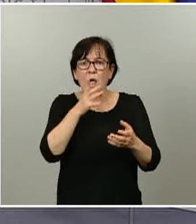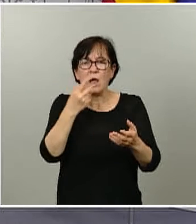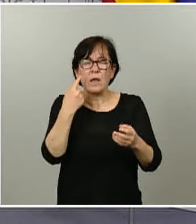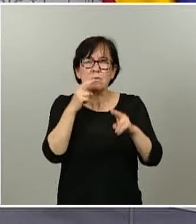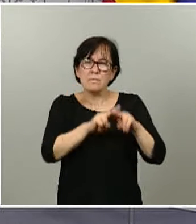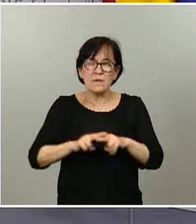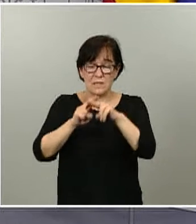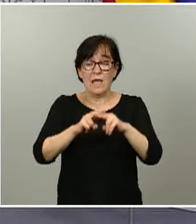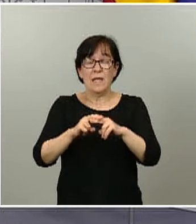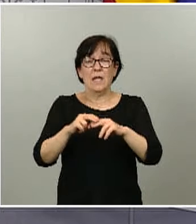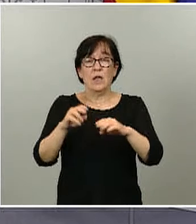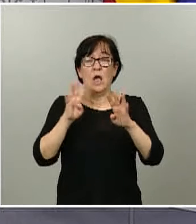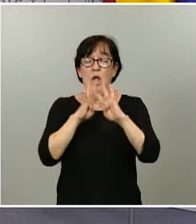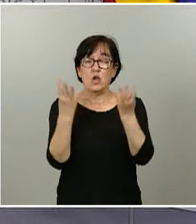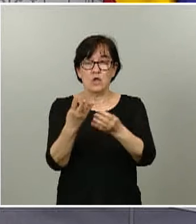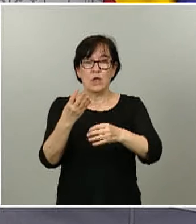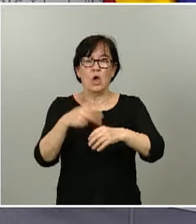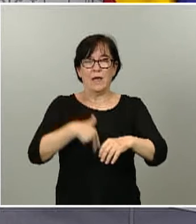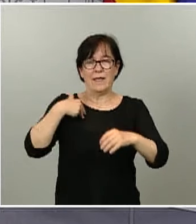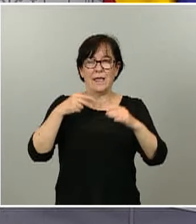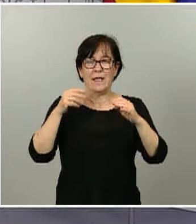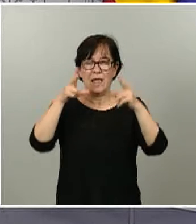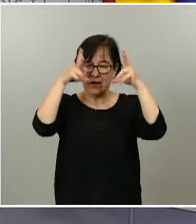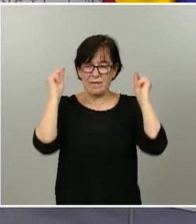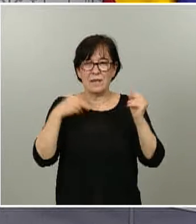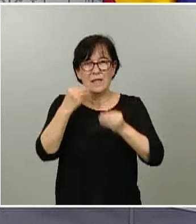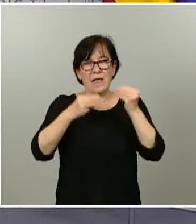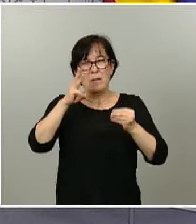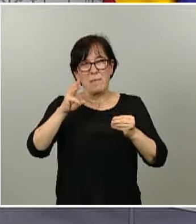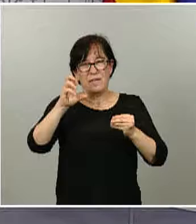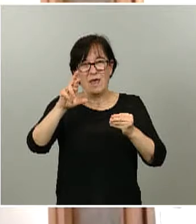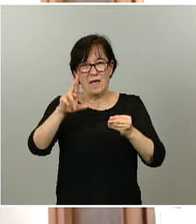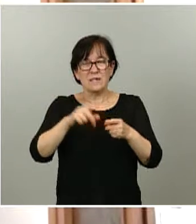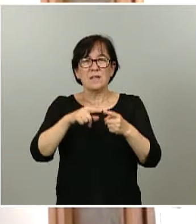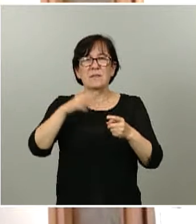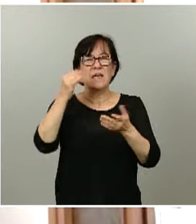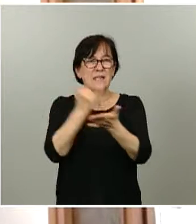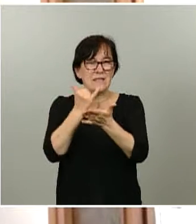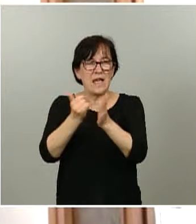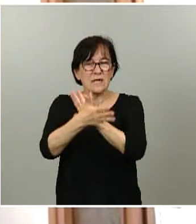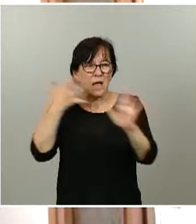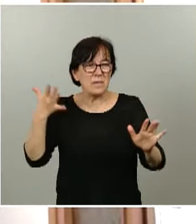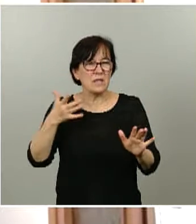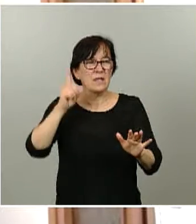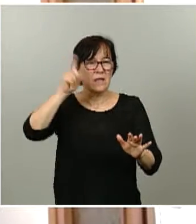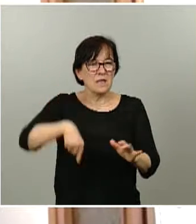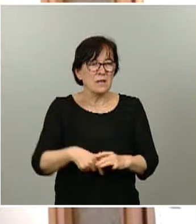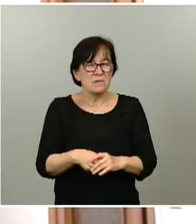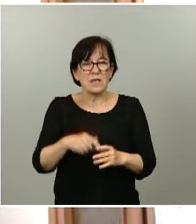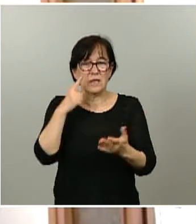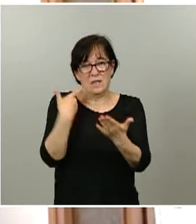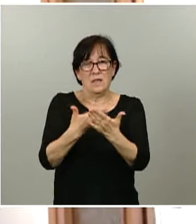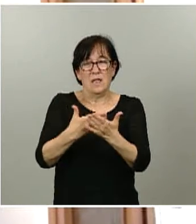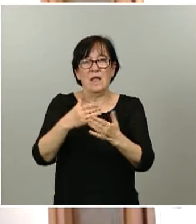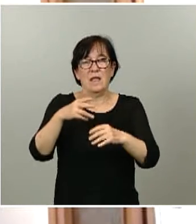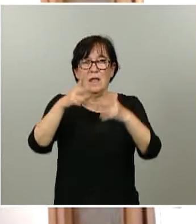Enfermería le mandó una carta para poder hacer test PCR y test rápidos. No sé si también contempla que la enfermería tome